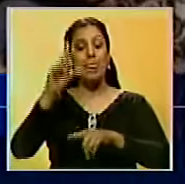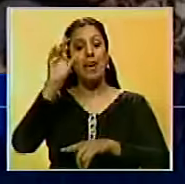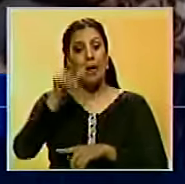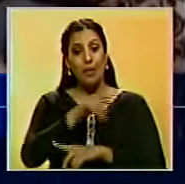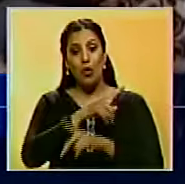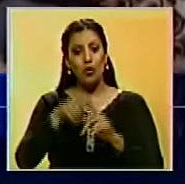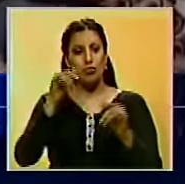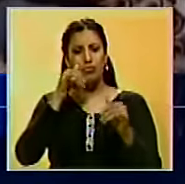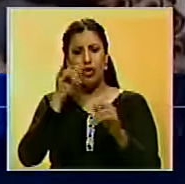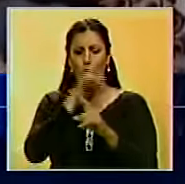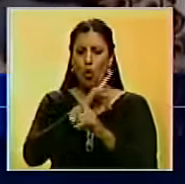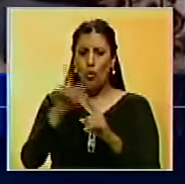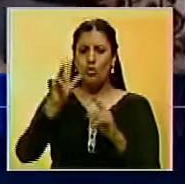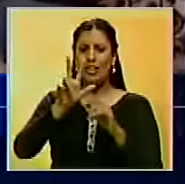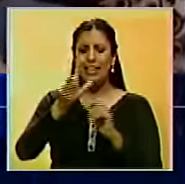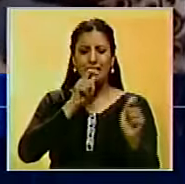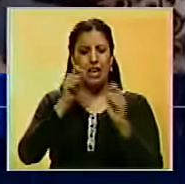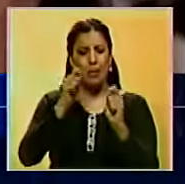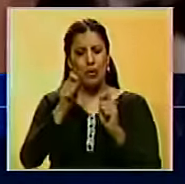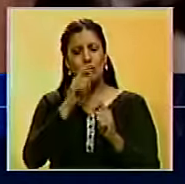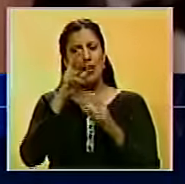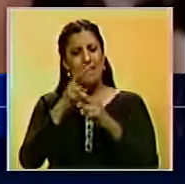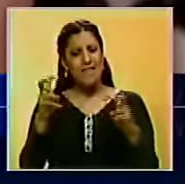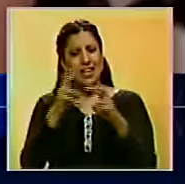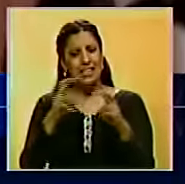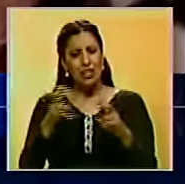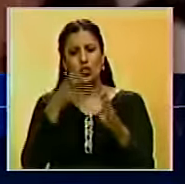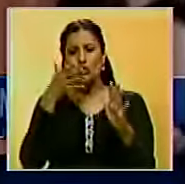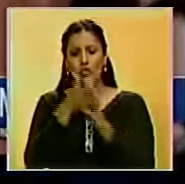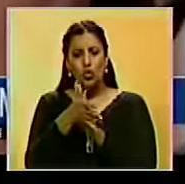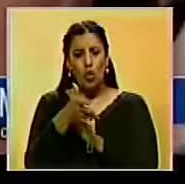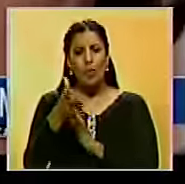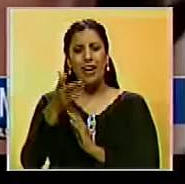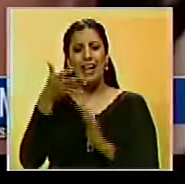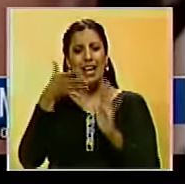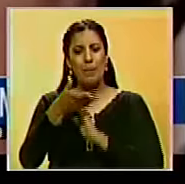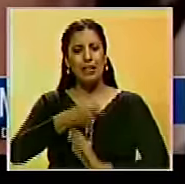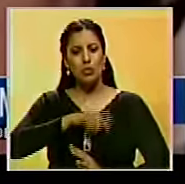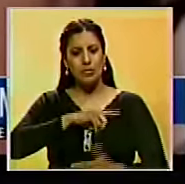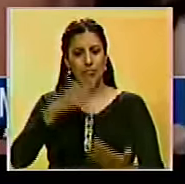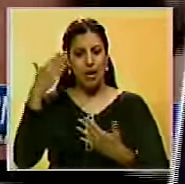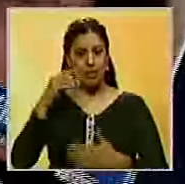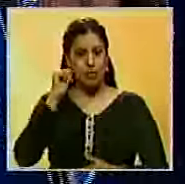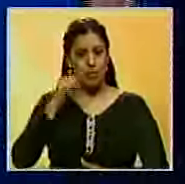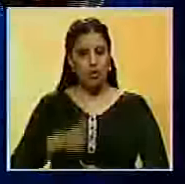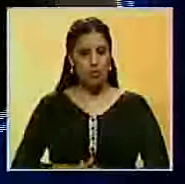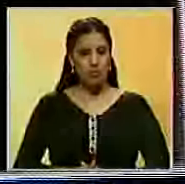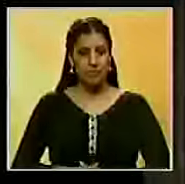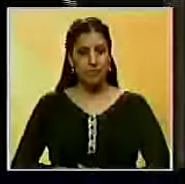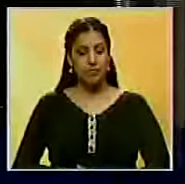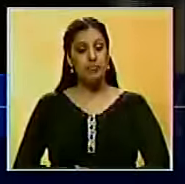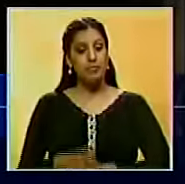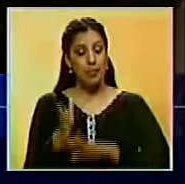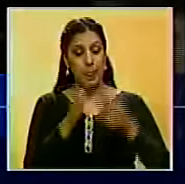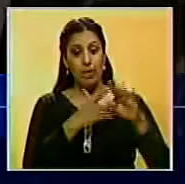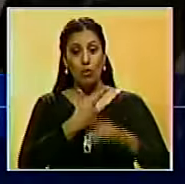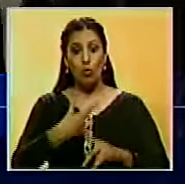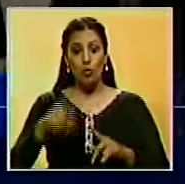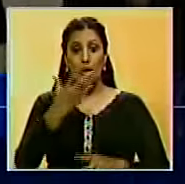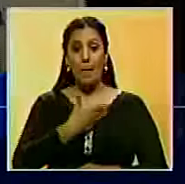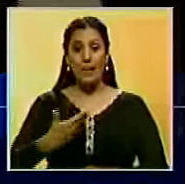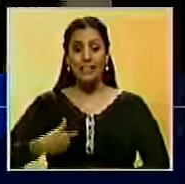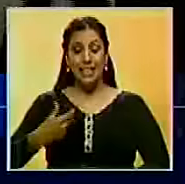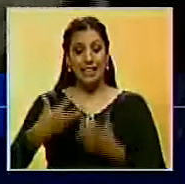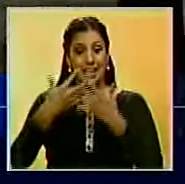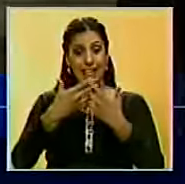mientras cubrían otros tres reporteros una investigación sobre el paradero de la española. El presidente de Estados